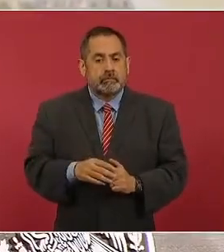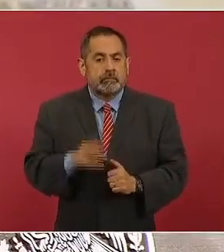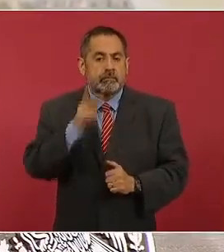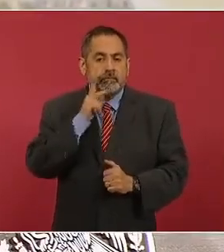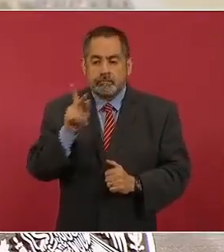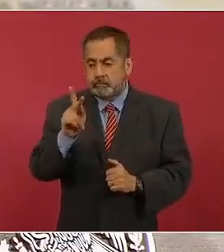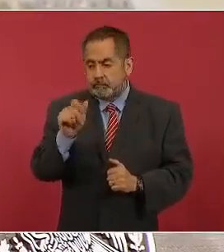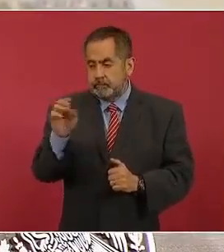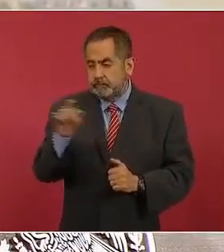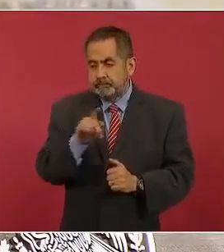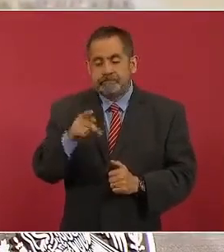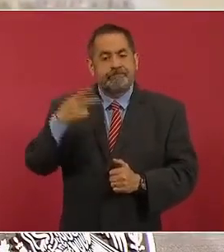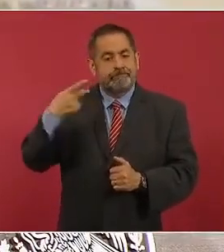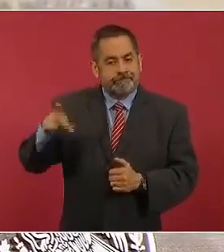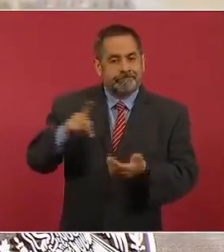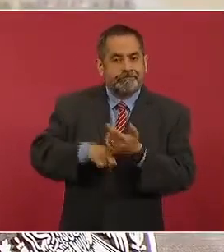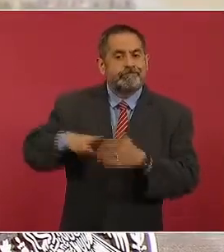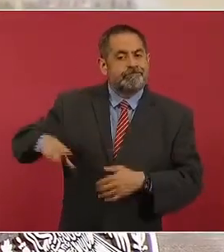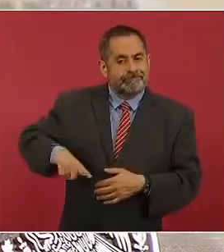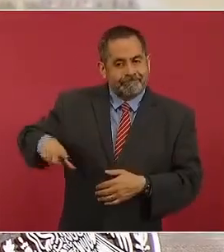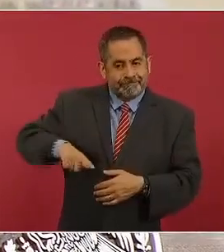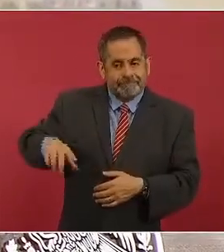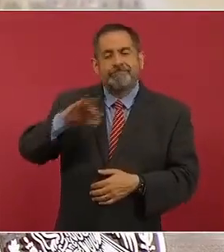Pemex es una empresa pública.